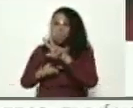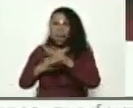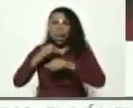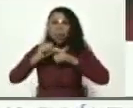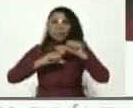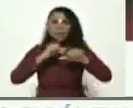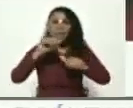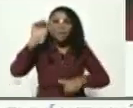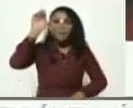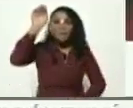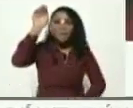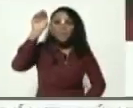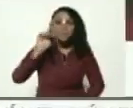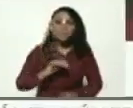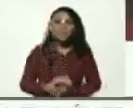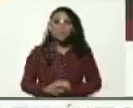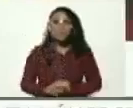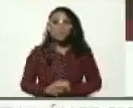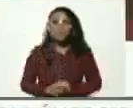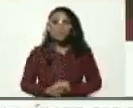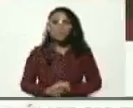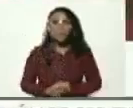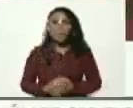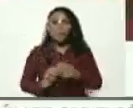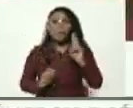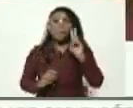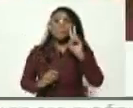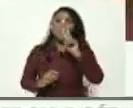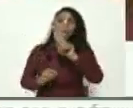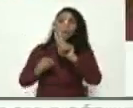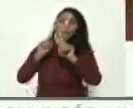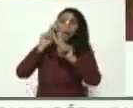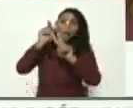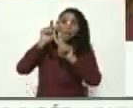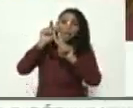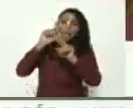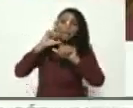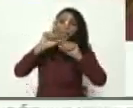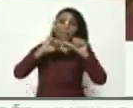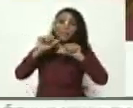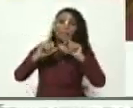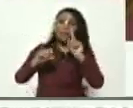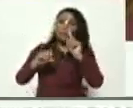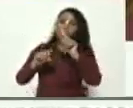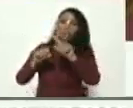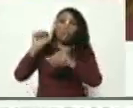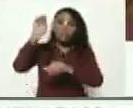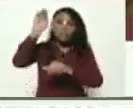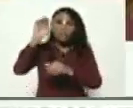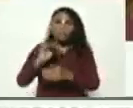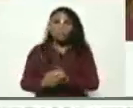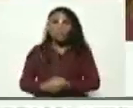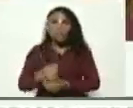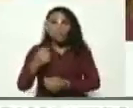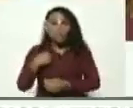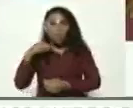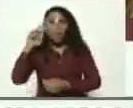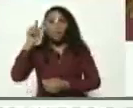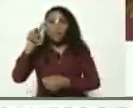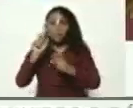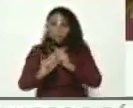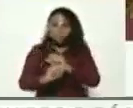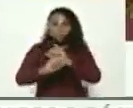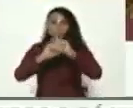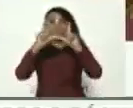siglos futuros. Y mirando desde allá, desde los siglos futuros, veo con admiración